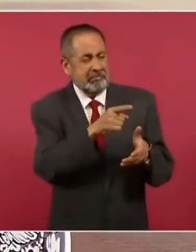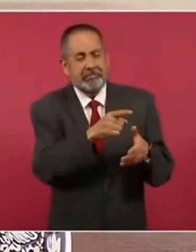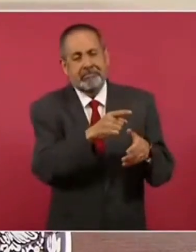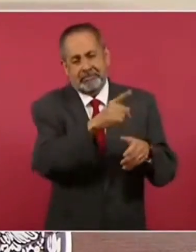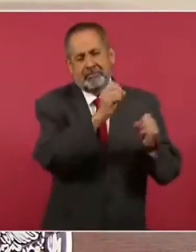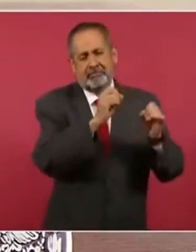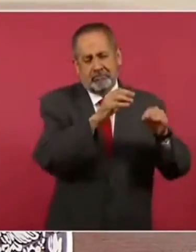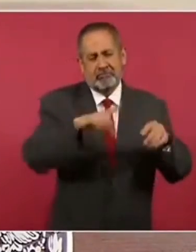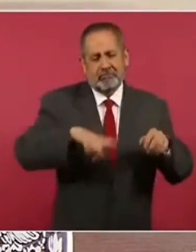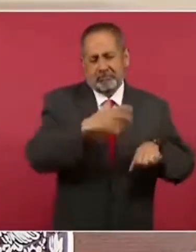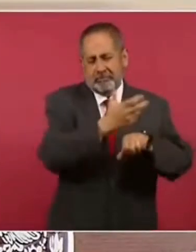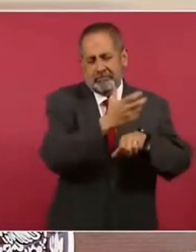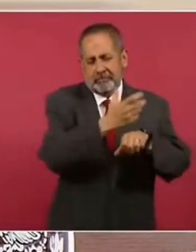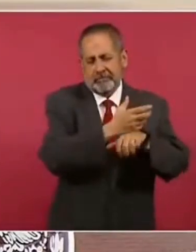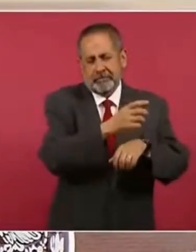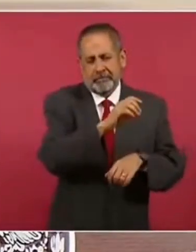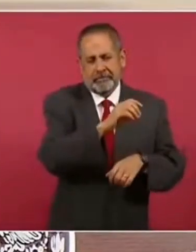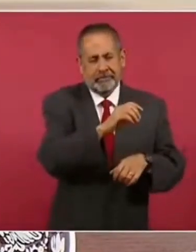Ahí andan.